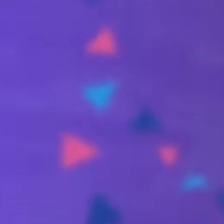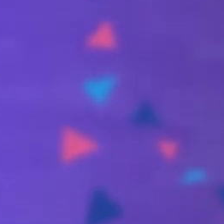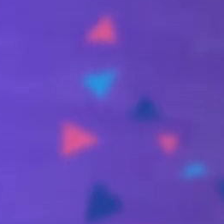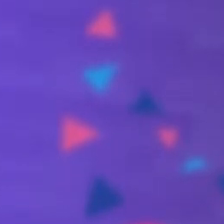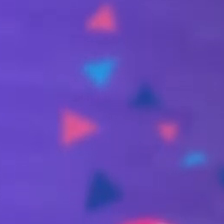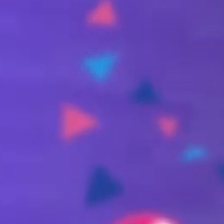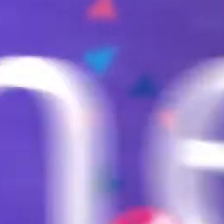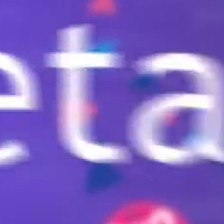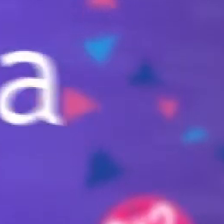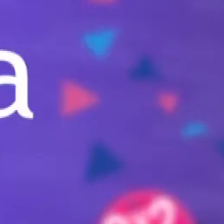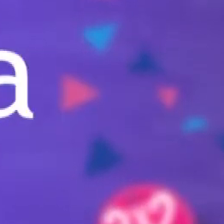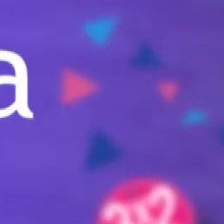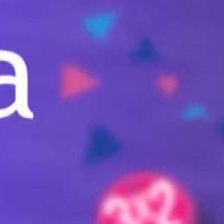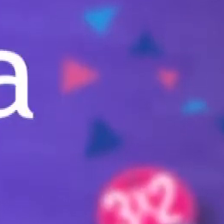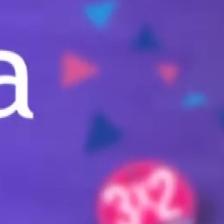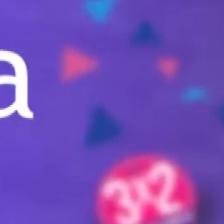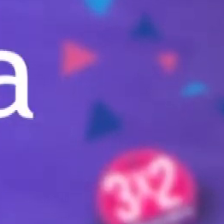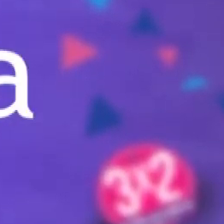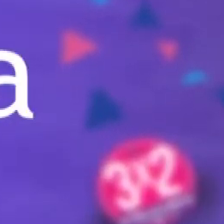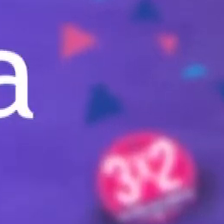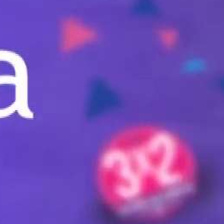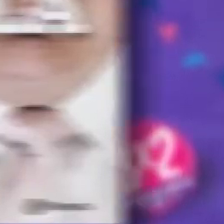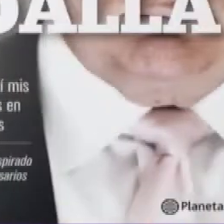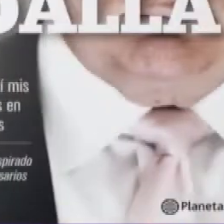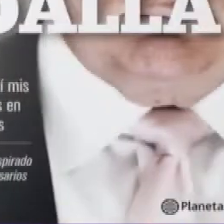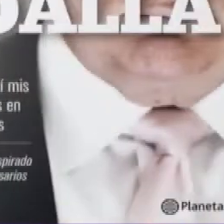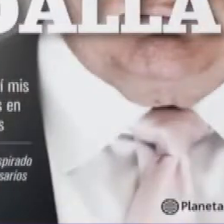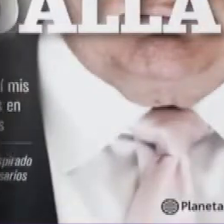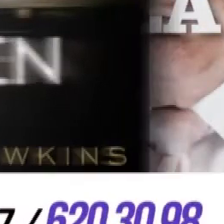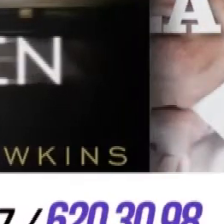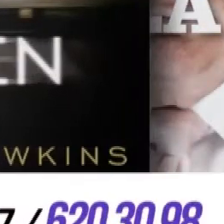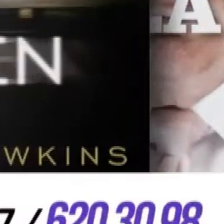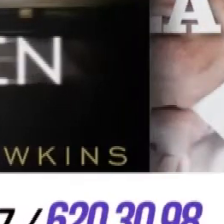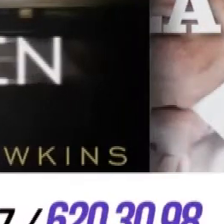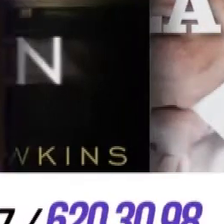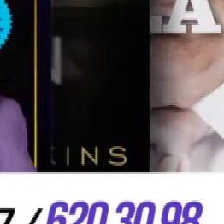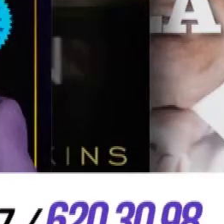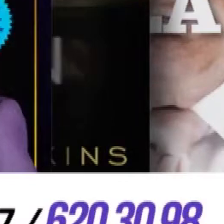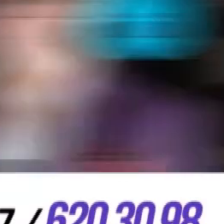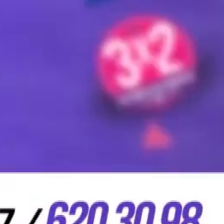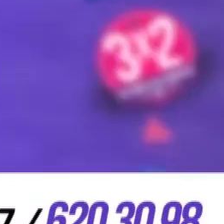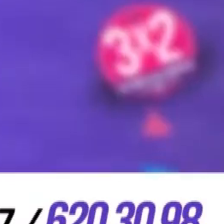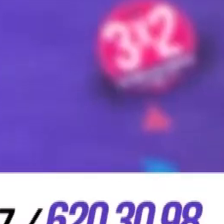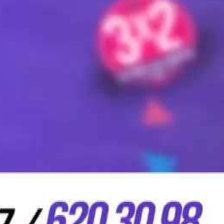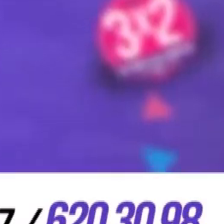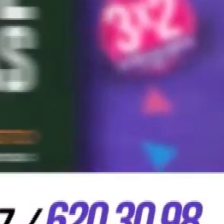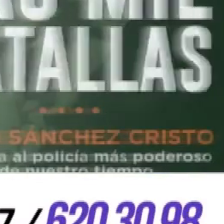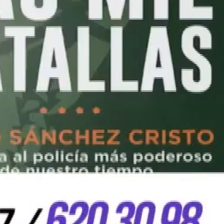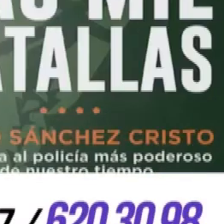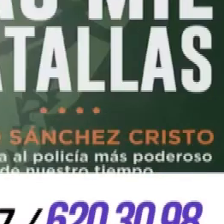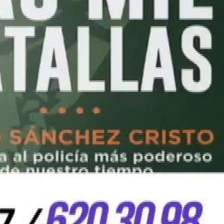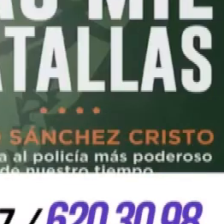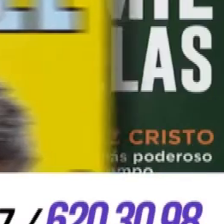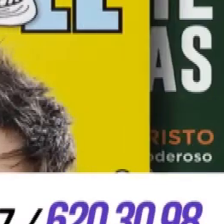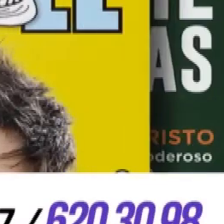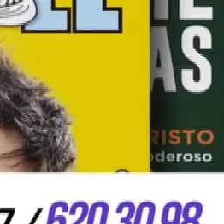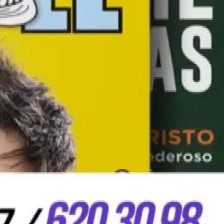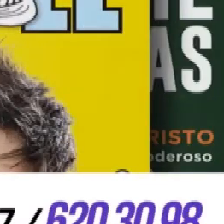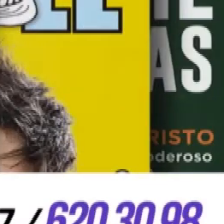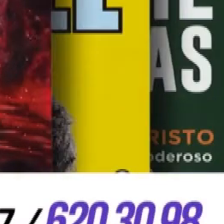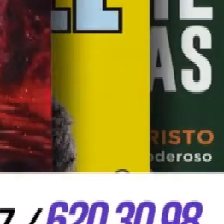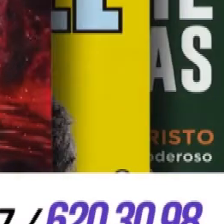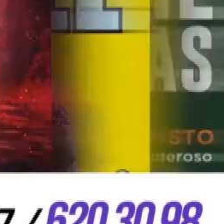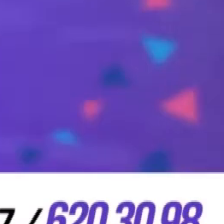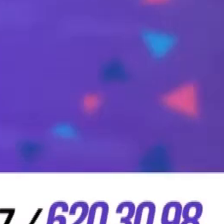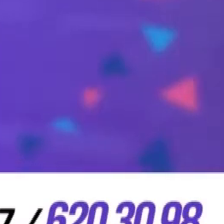Librería Todo Lectura y Editorial Planeta se unen este mes de julio. Por la compra de 2 libros del Editorial Planeta, te regalamos